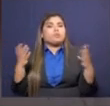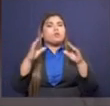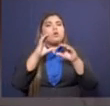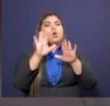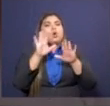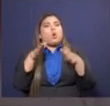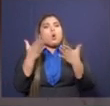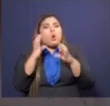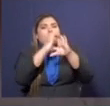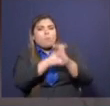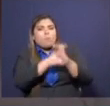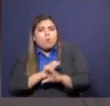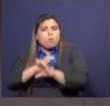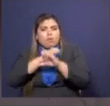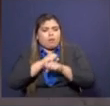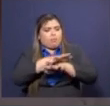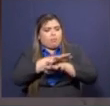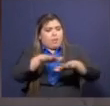patrimonio público.